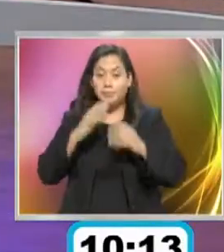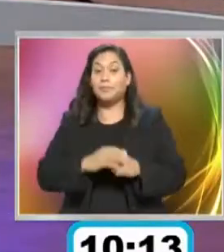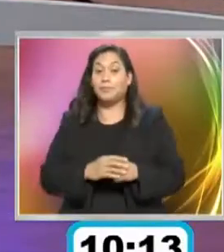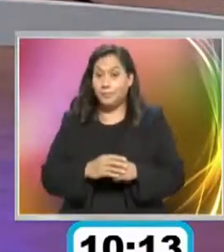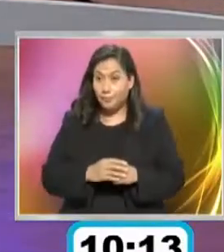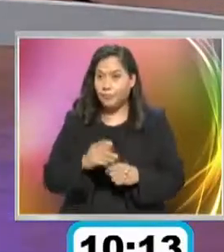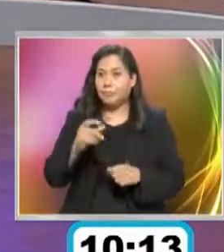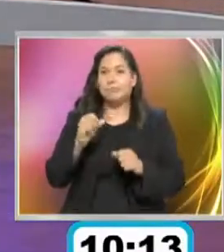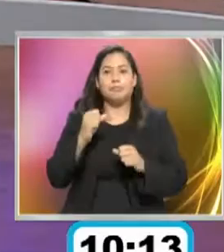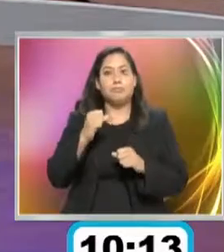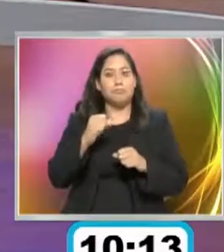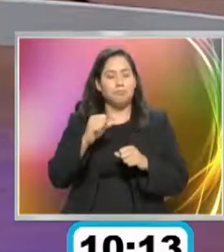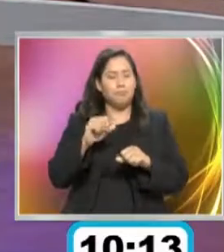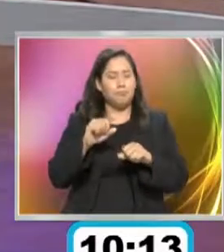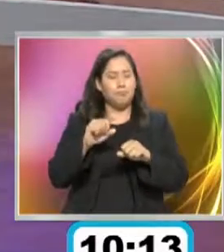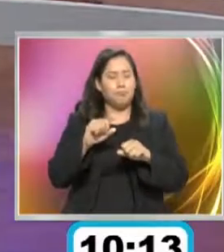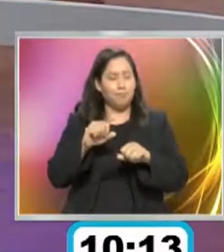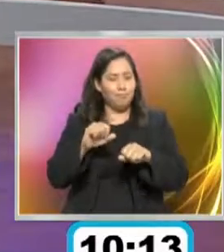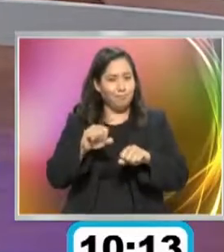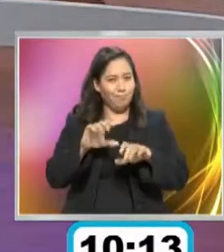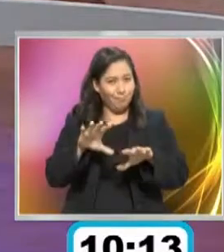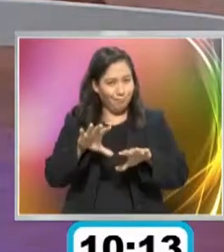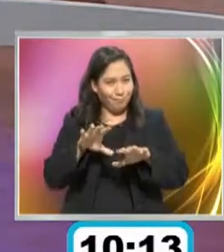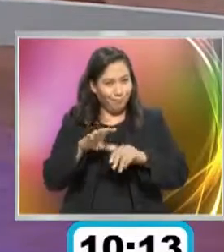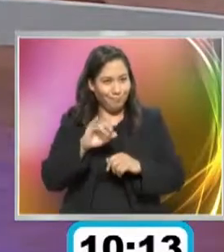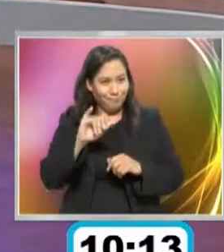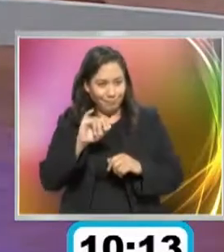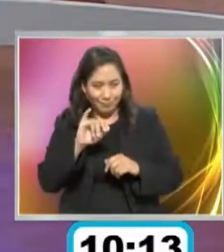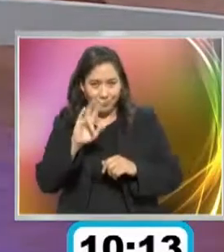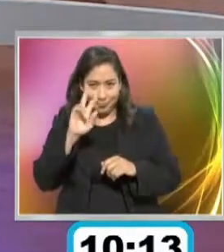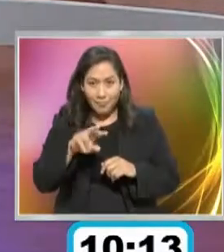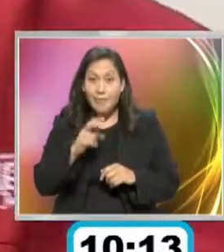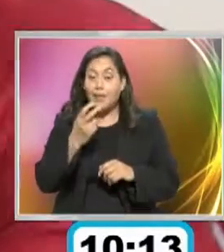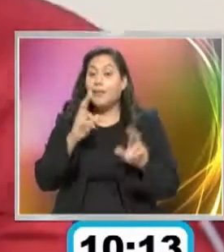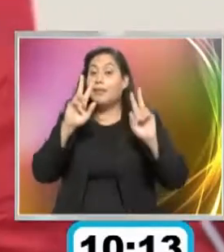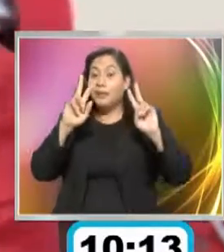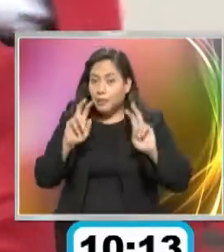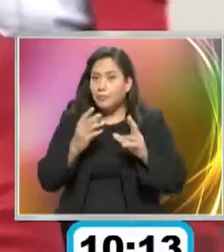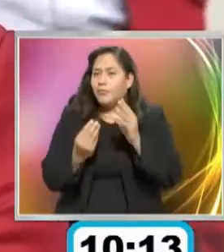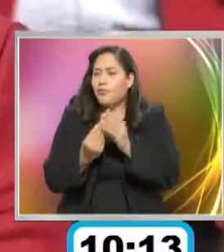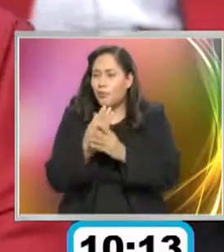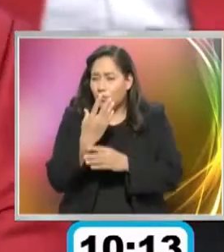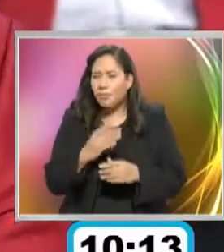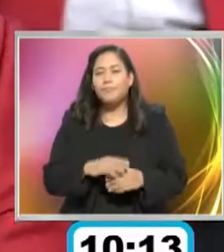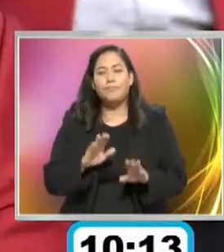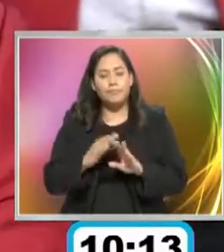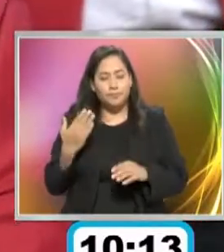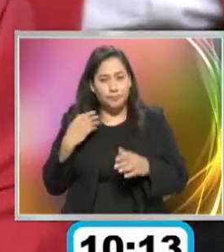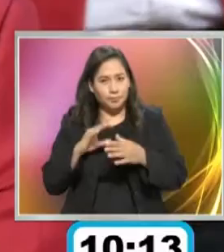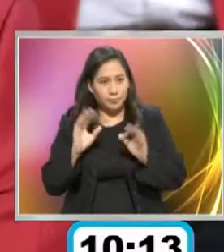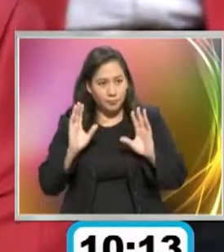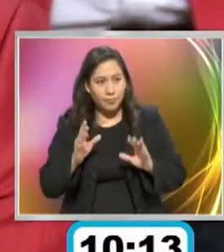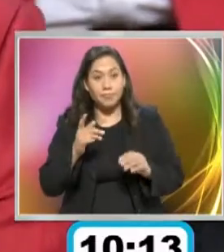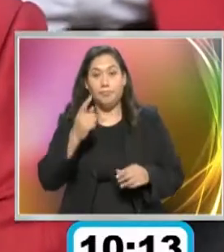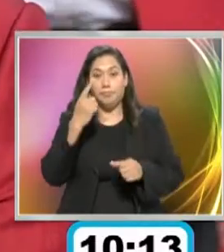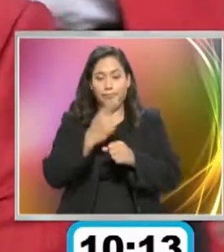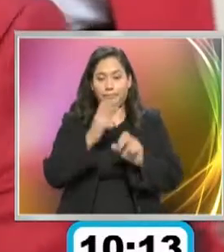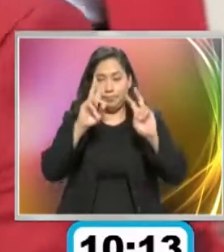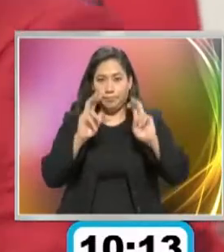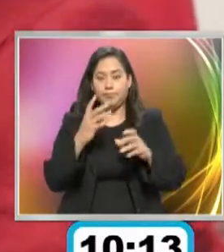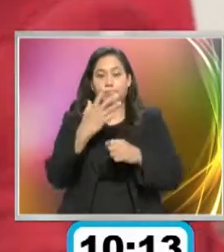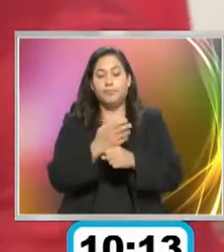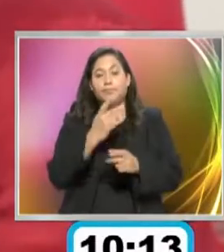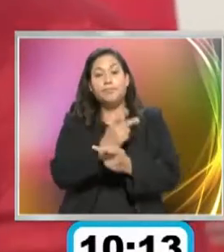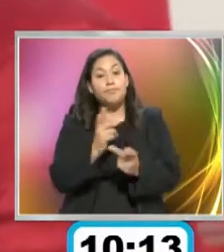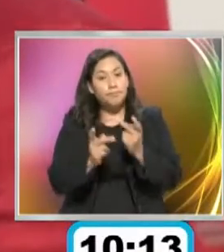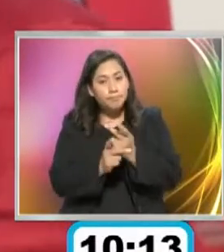Sí que imponen en esta escena musical. Ya viste tú, la verdad que sí, este es un tema nuevecito, como te decía, es el primer sencillo de la quinta